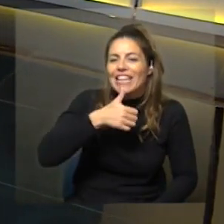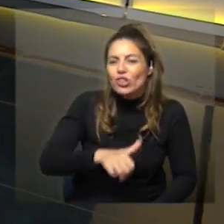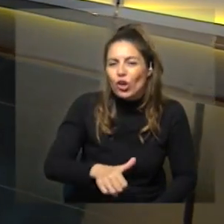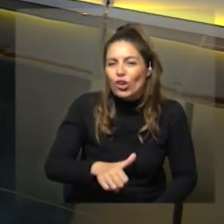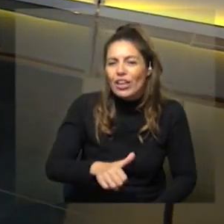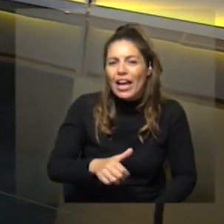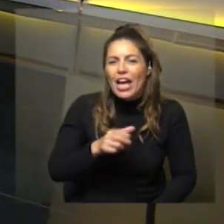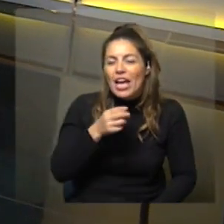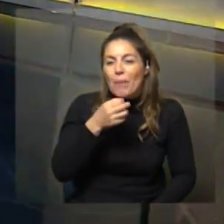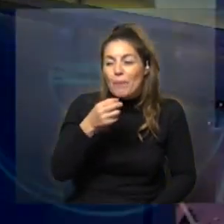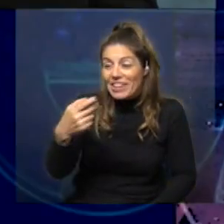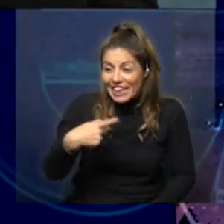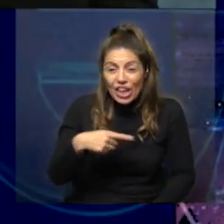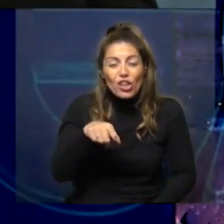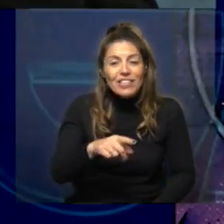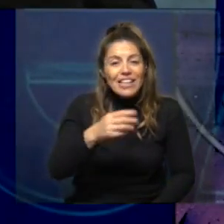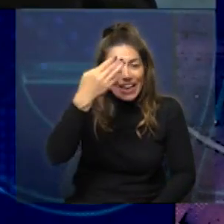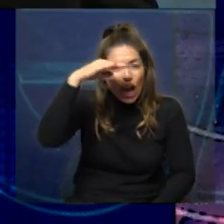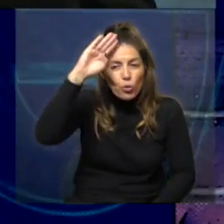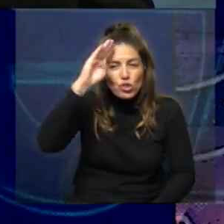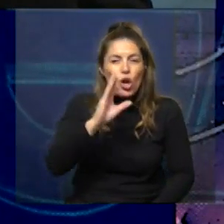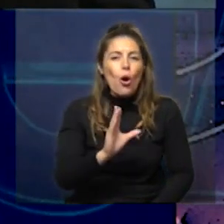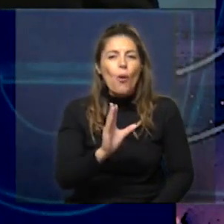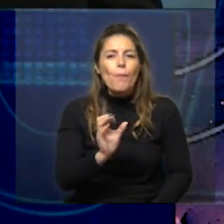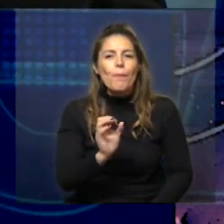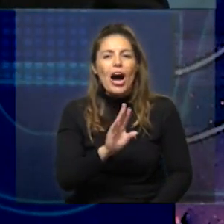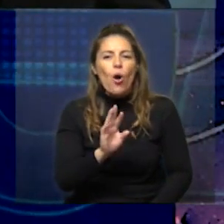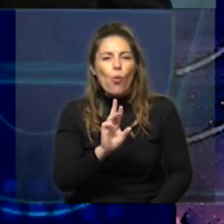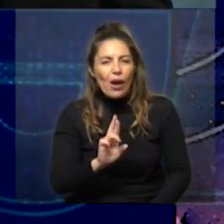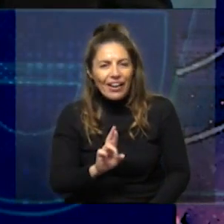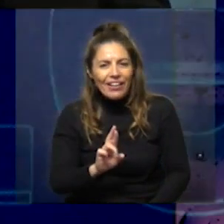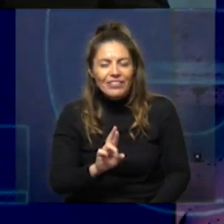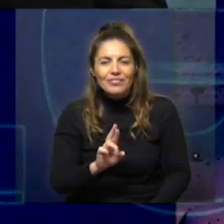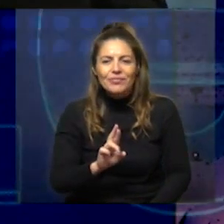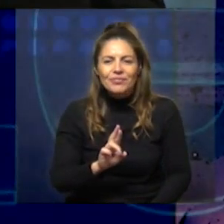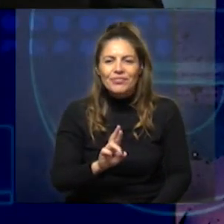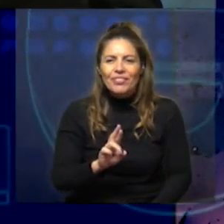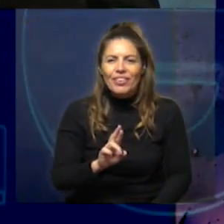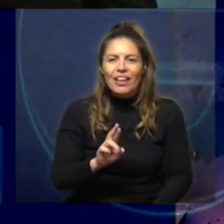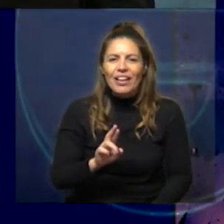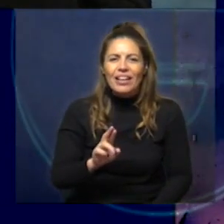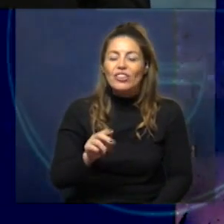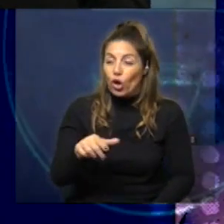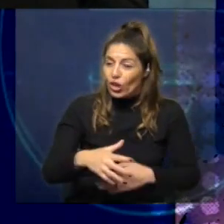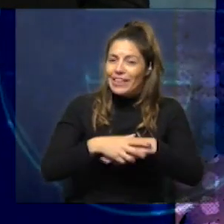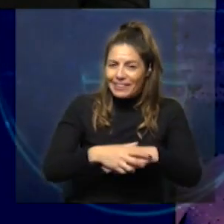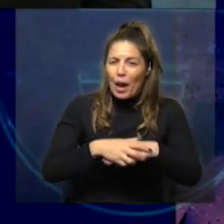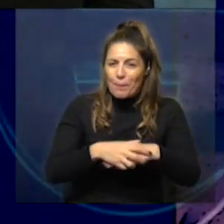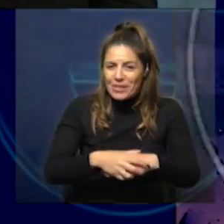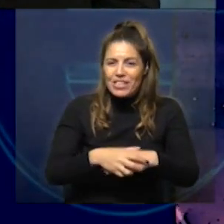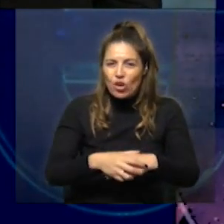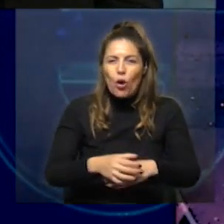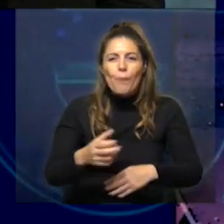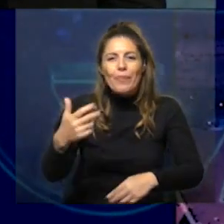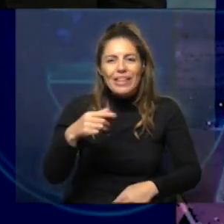es el Gaucho Power, es el Gaucho Power. Claro, ya tenía nombre ya conocido, Con este amigo mío, sí, este amigo me